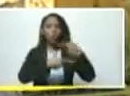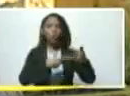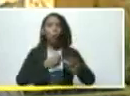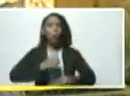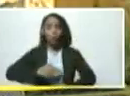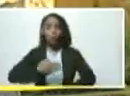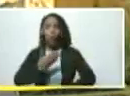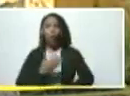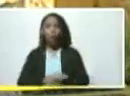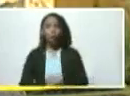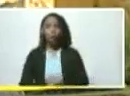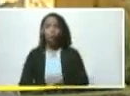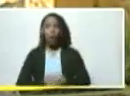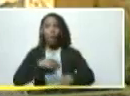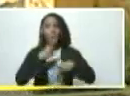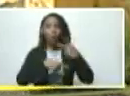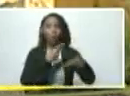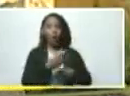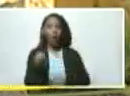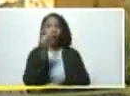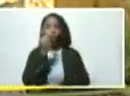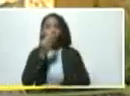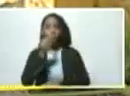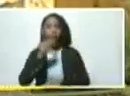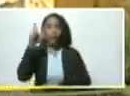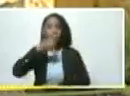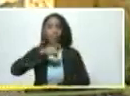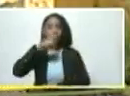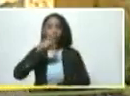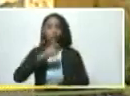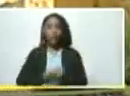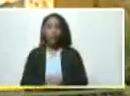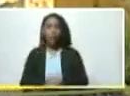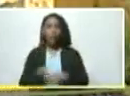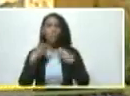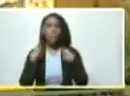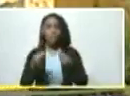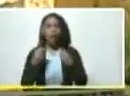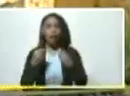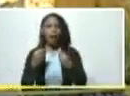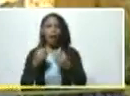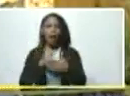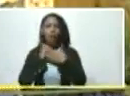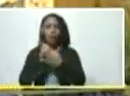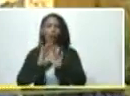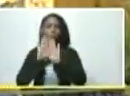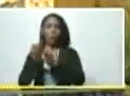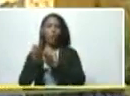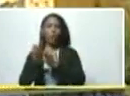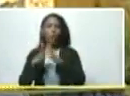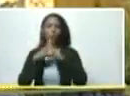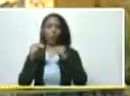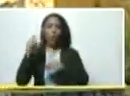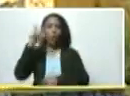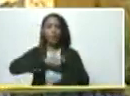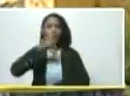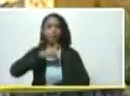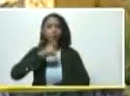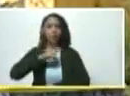pueda producir los alimentos que se requiere para cubrir toda los